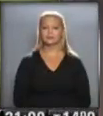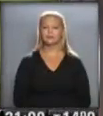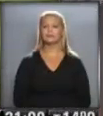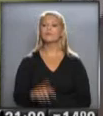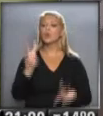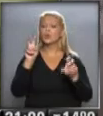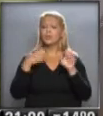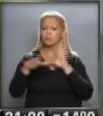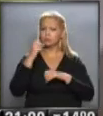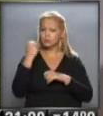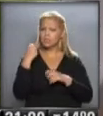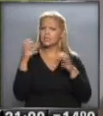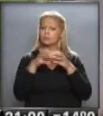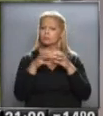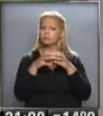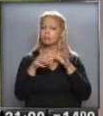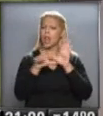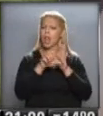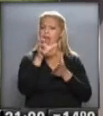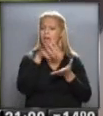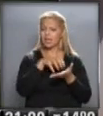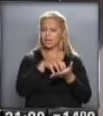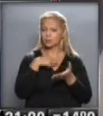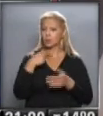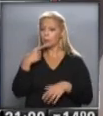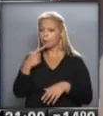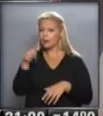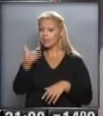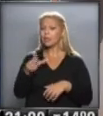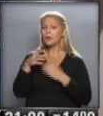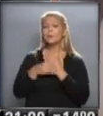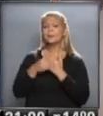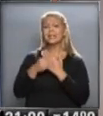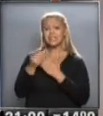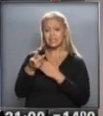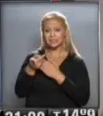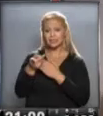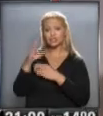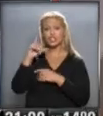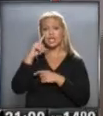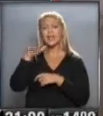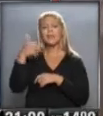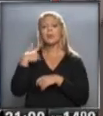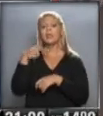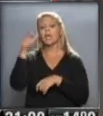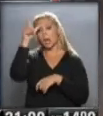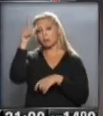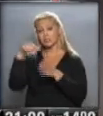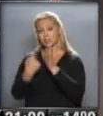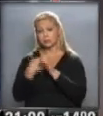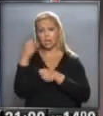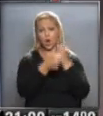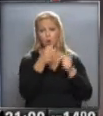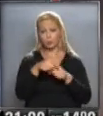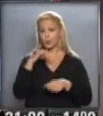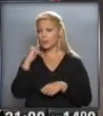Uno de los temas centrales, la legislatura de la Ciudad de Buenos Aires interpeló al ministro de Desarrollo Urbano, Daniel Chahín, luego de la represión de la Policía Metropolitana